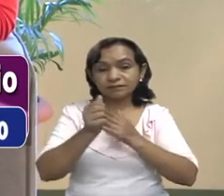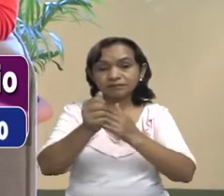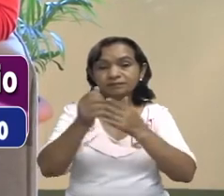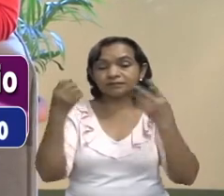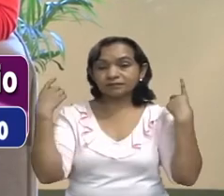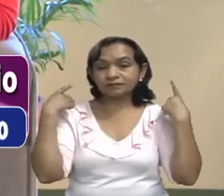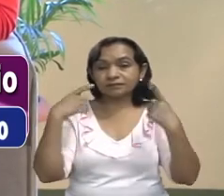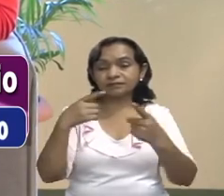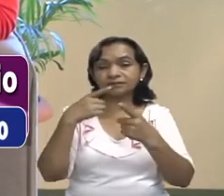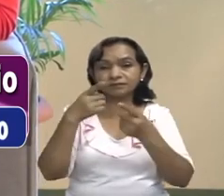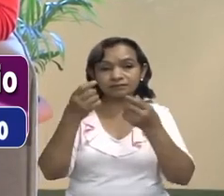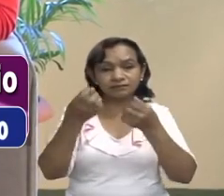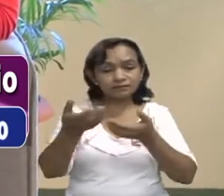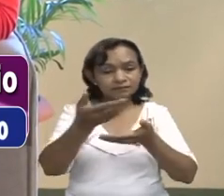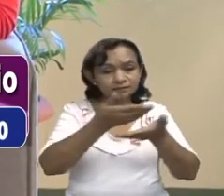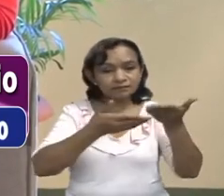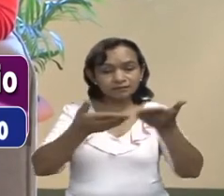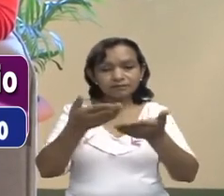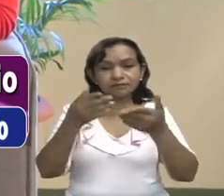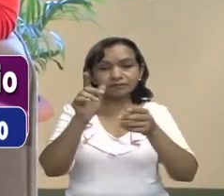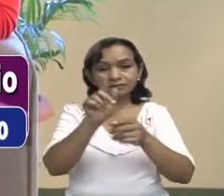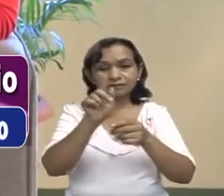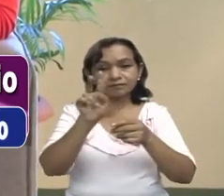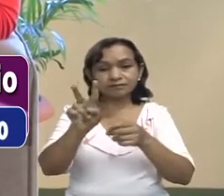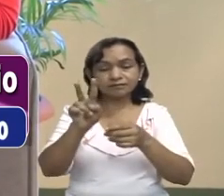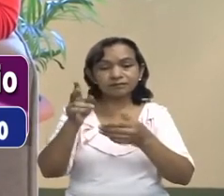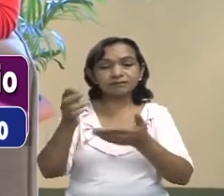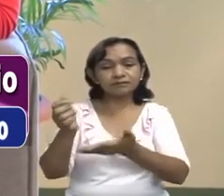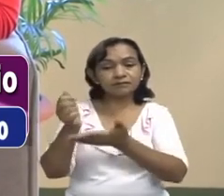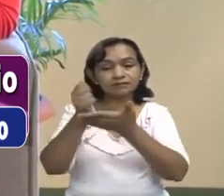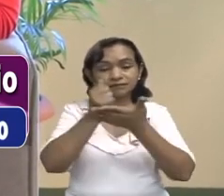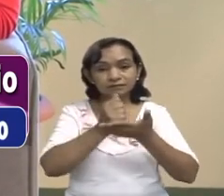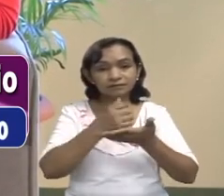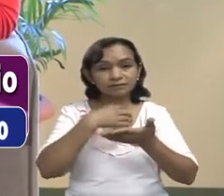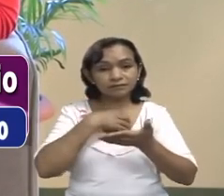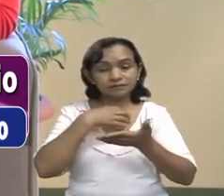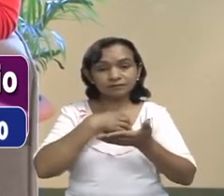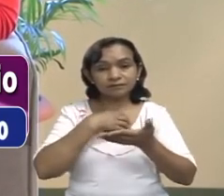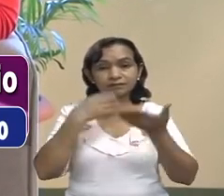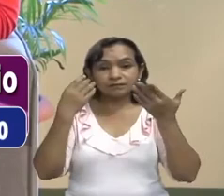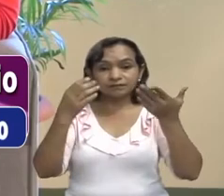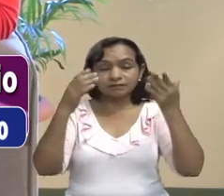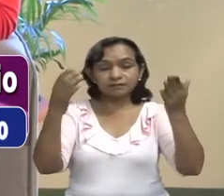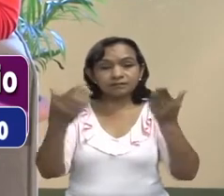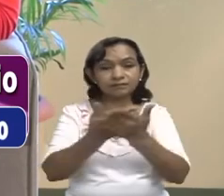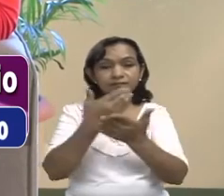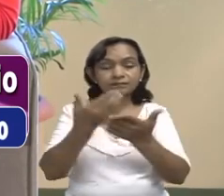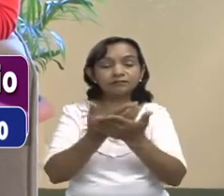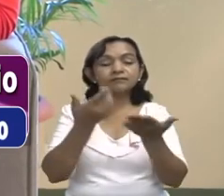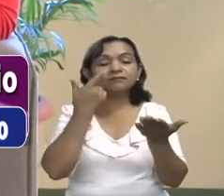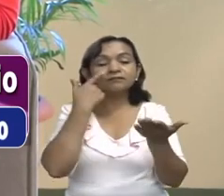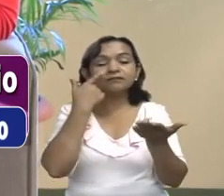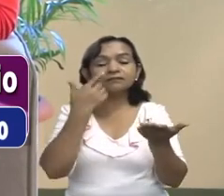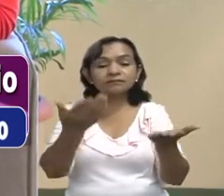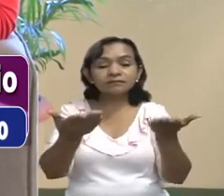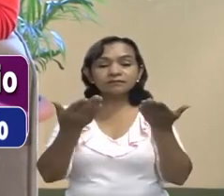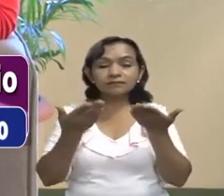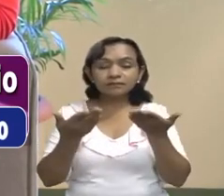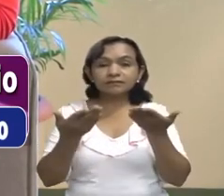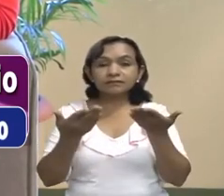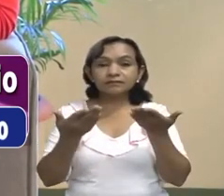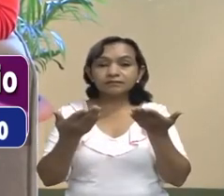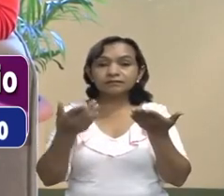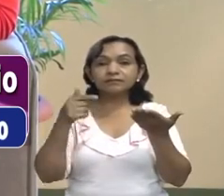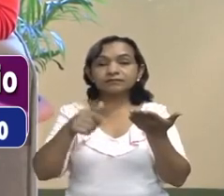nosotros y nos ha dado la oportunidad de proponer cosas así nuevas, es, de presentar precisamente